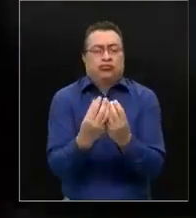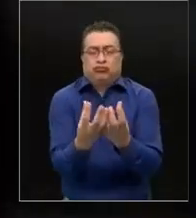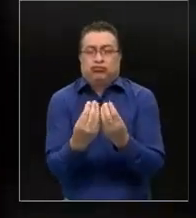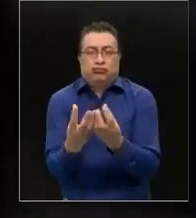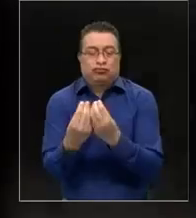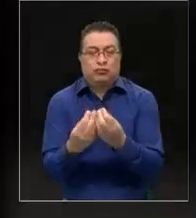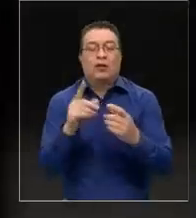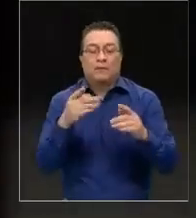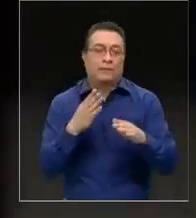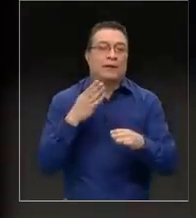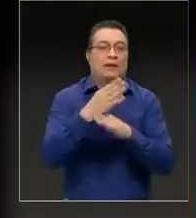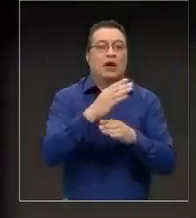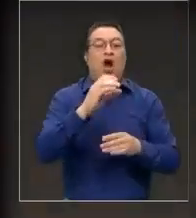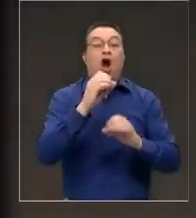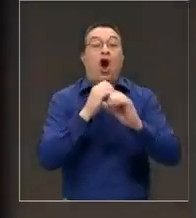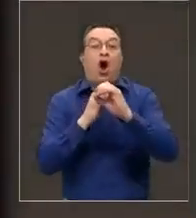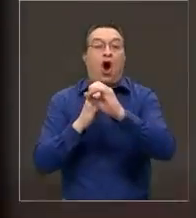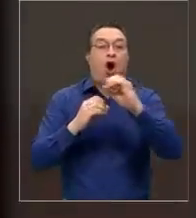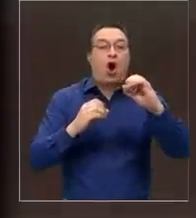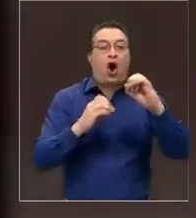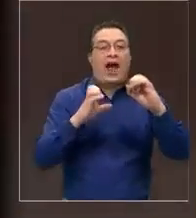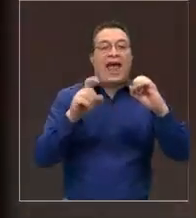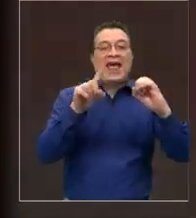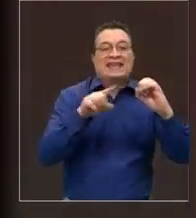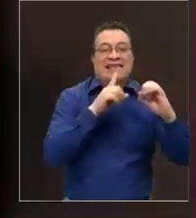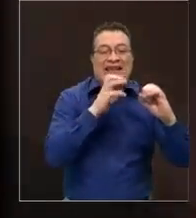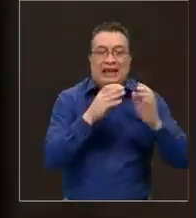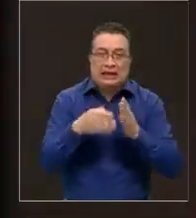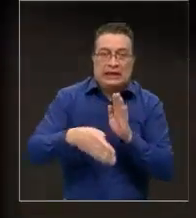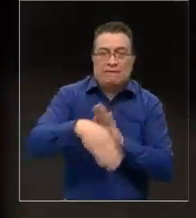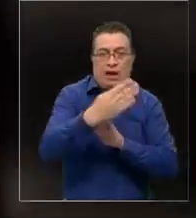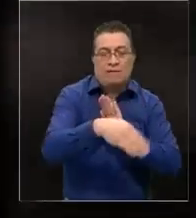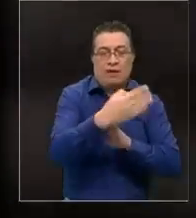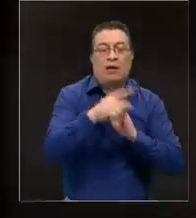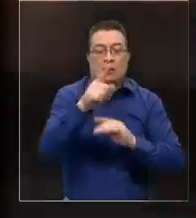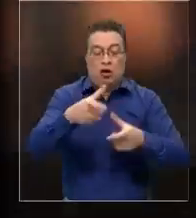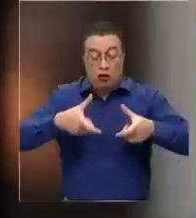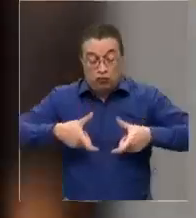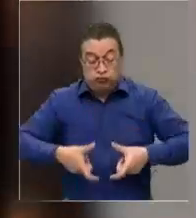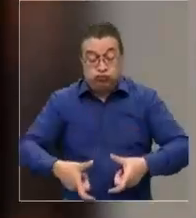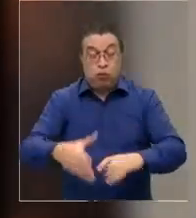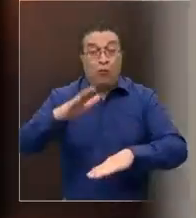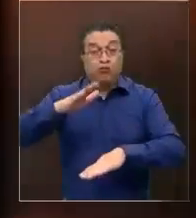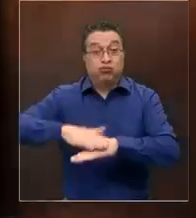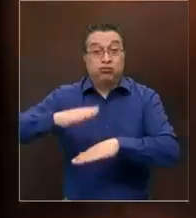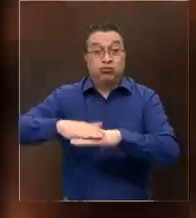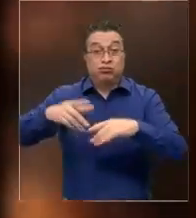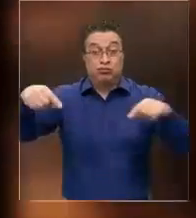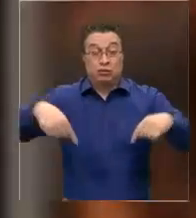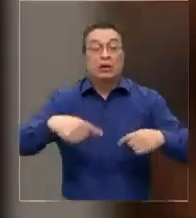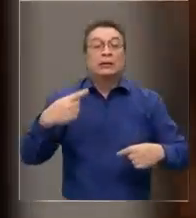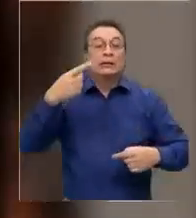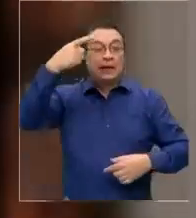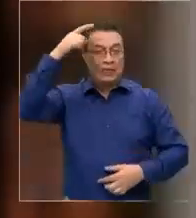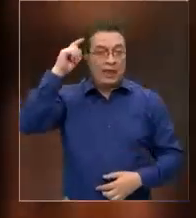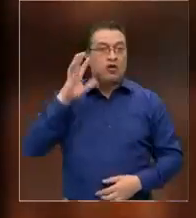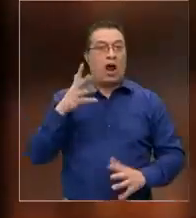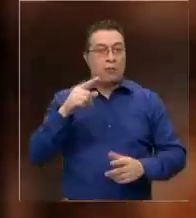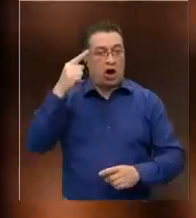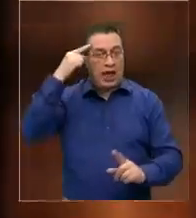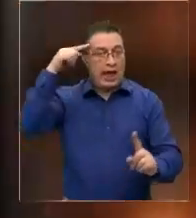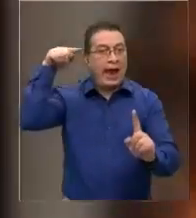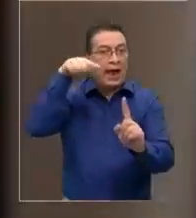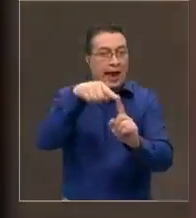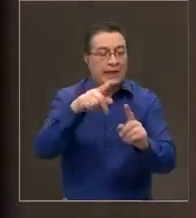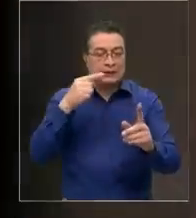colapsadas hacia el oeste. Un ataque que además ha dañado las tuberías de calefacción de la ciudad. No está claro si ese era el objetivo